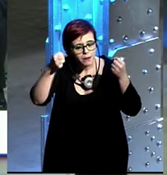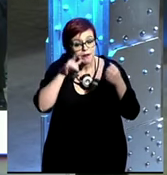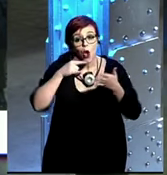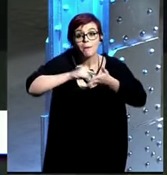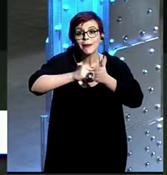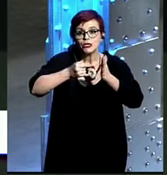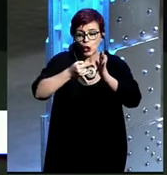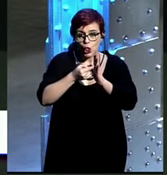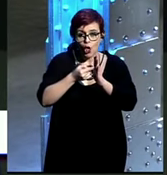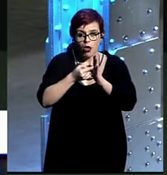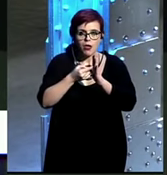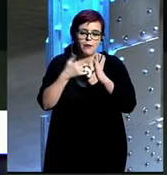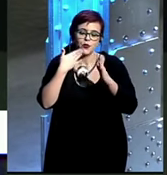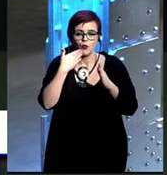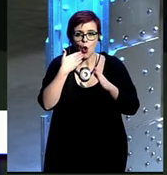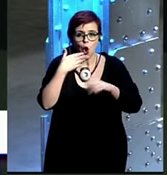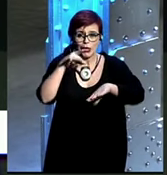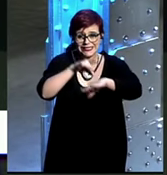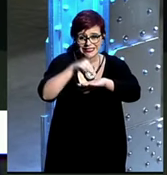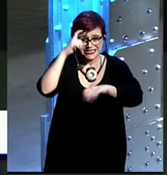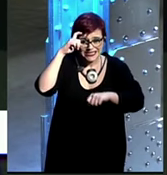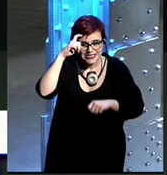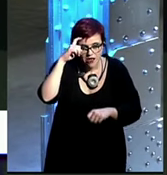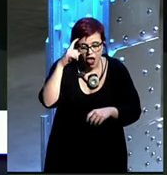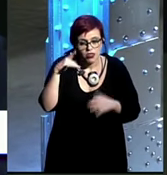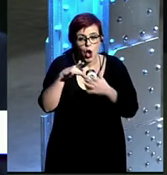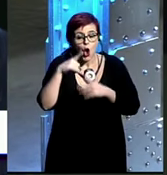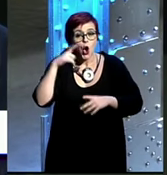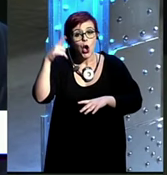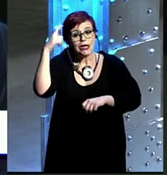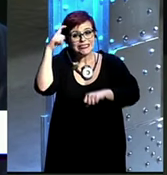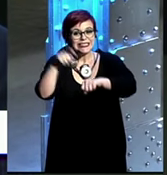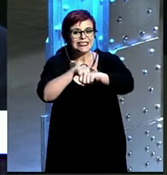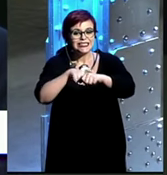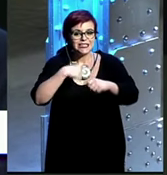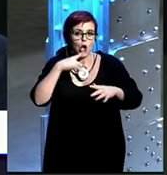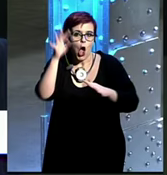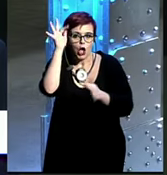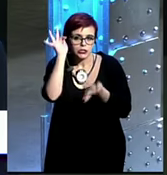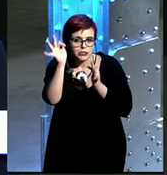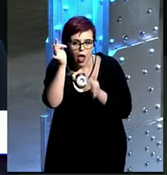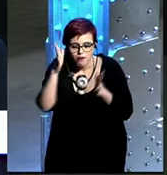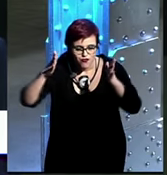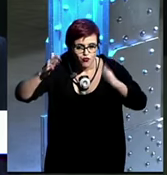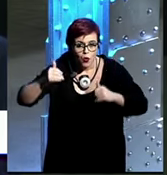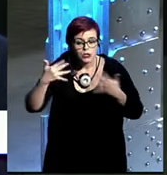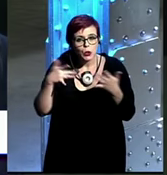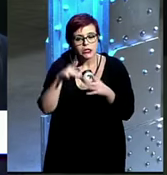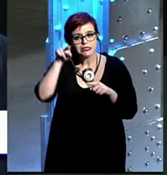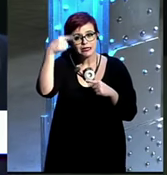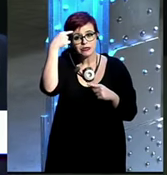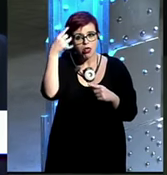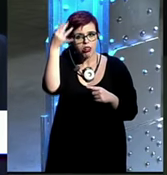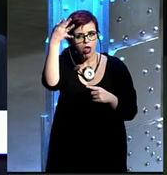metodología psiquiátrica actual de la psicoterapia. Tenía la idea, no obstante. Así que esta idea